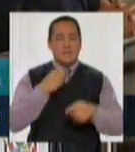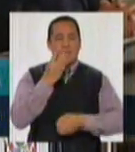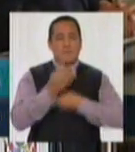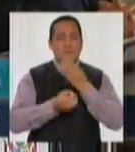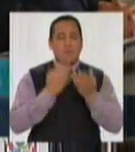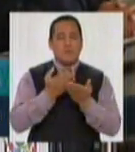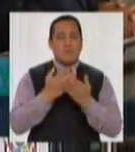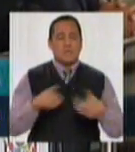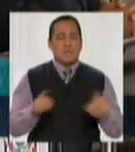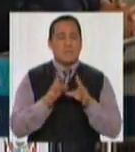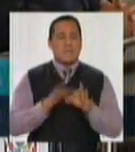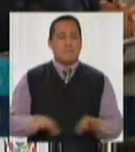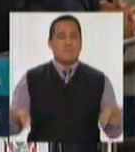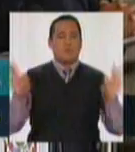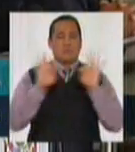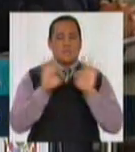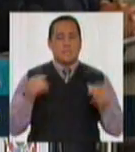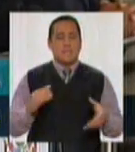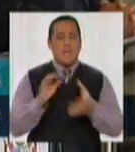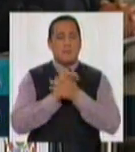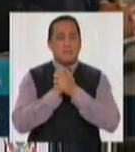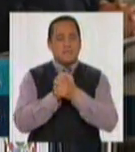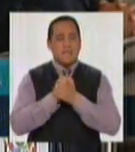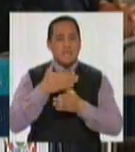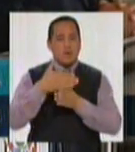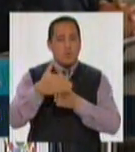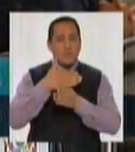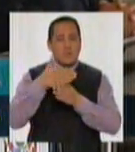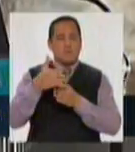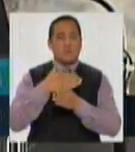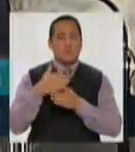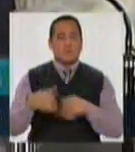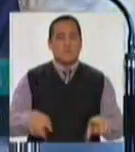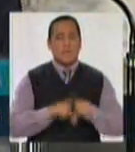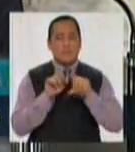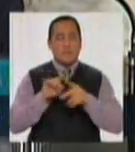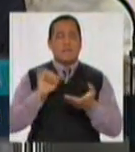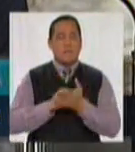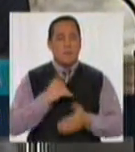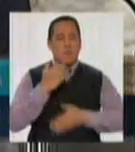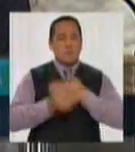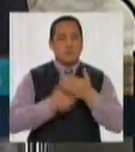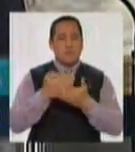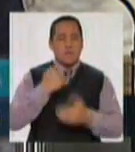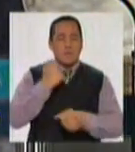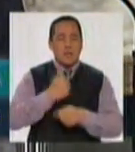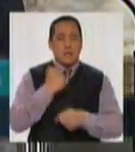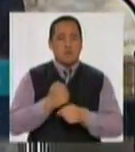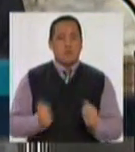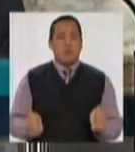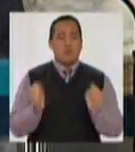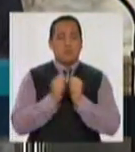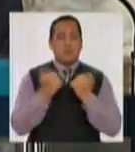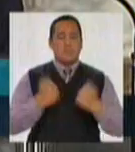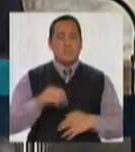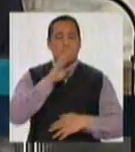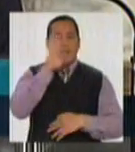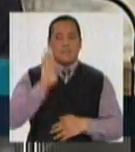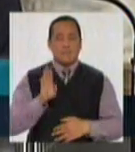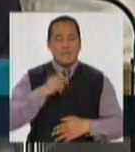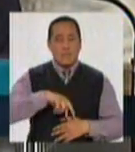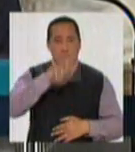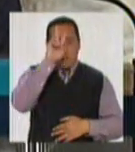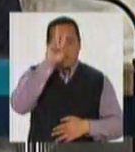mensaje fundamental de amistad, de cooperación que venimos trabajando de la mano Brasil y el